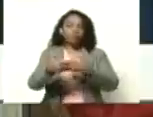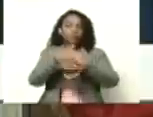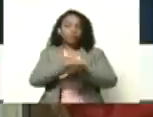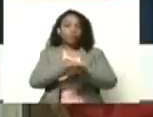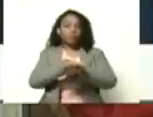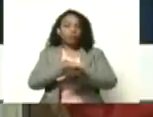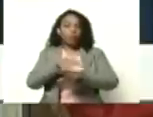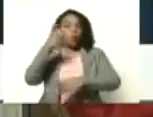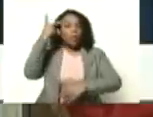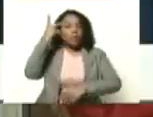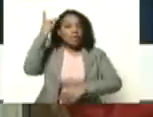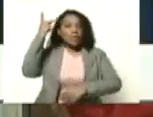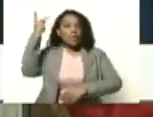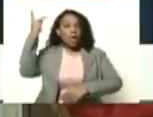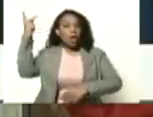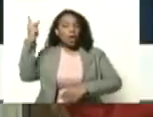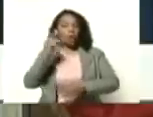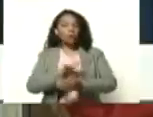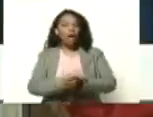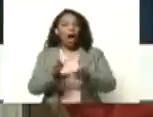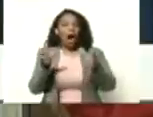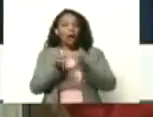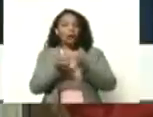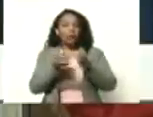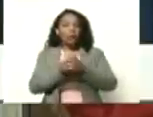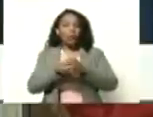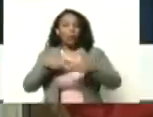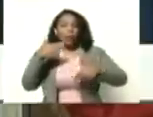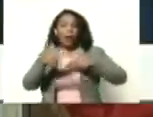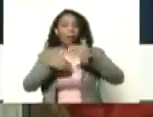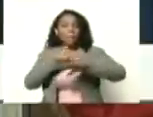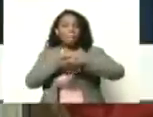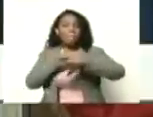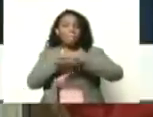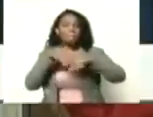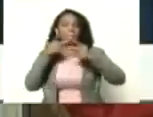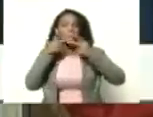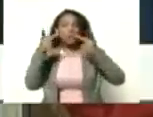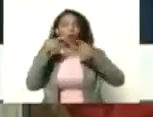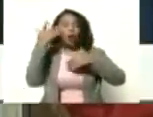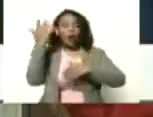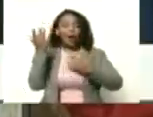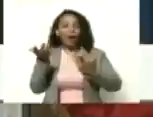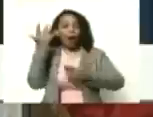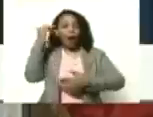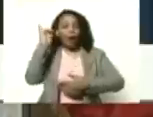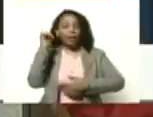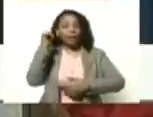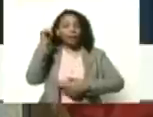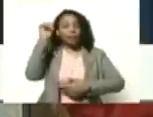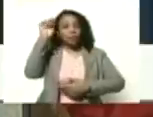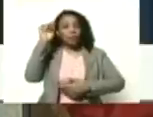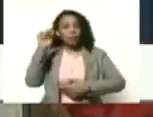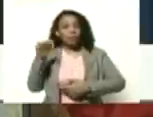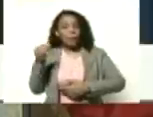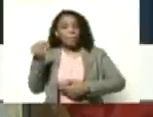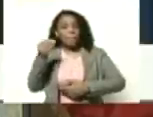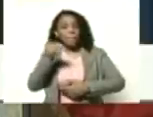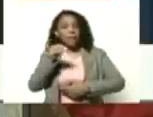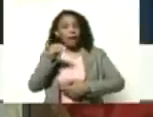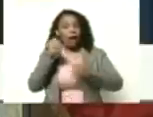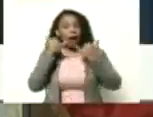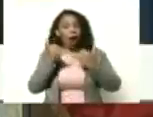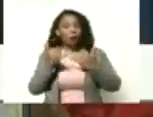psiquiatra a la unidad criminalística del ministerio público que tiene cada día la hemos modernizado